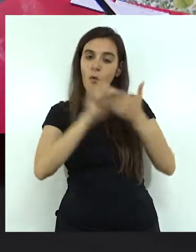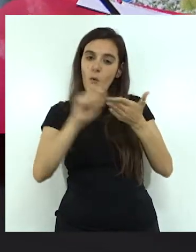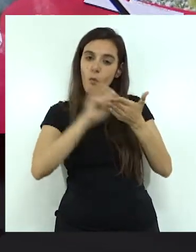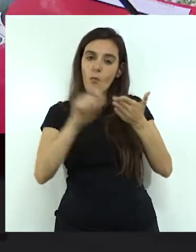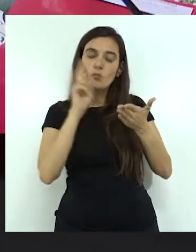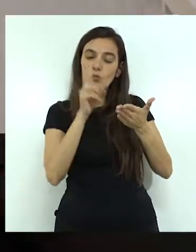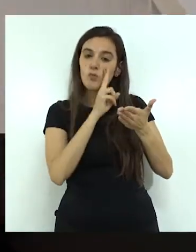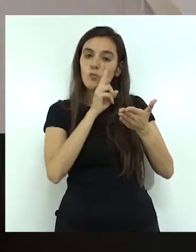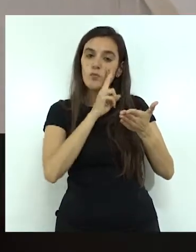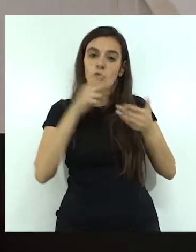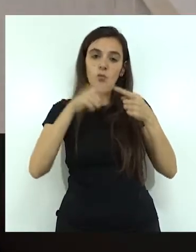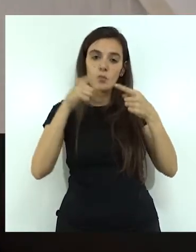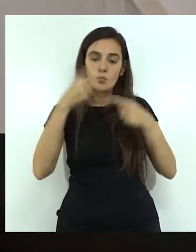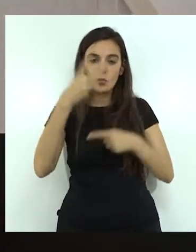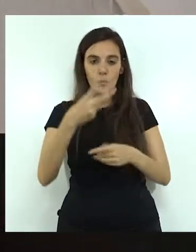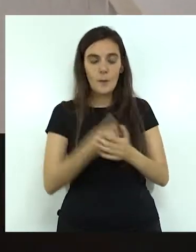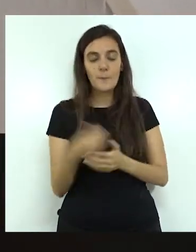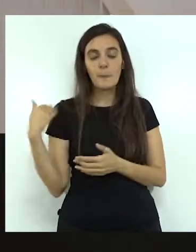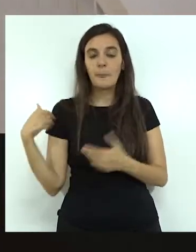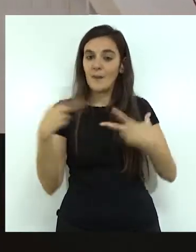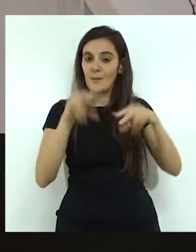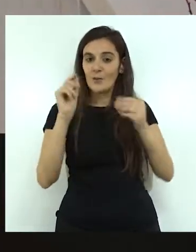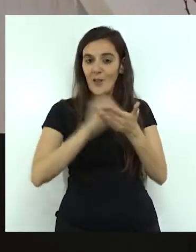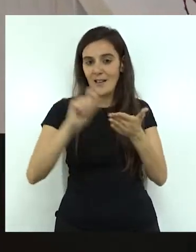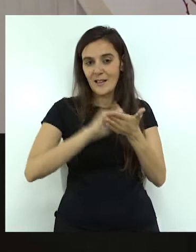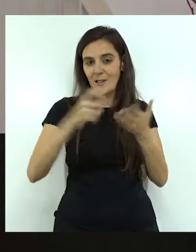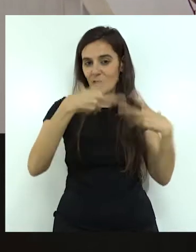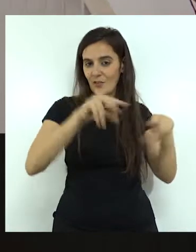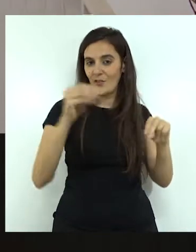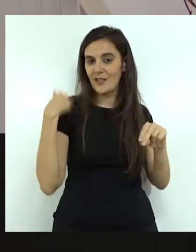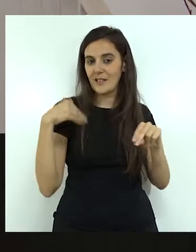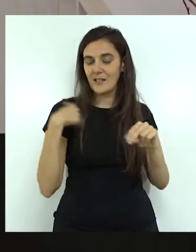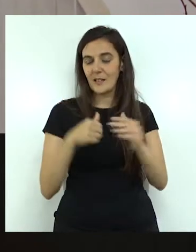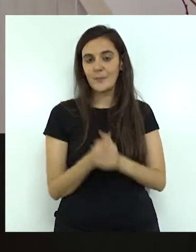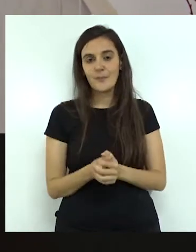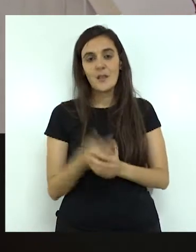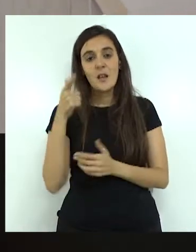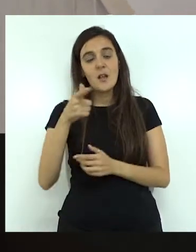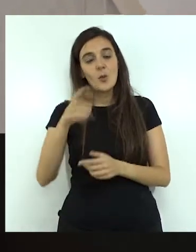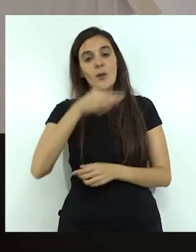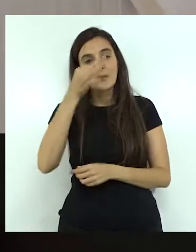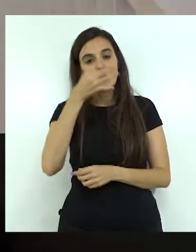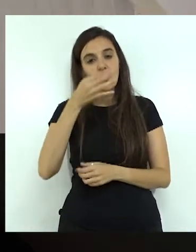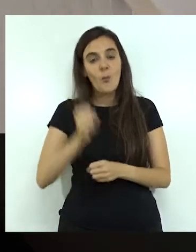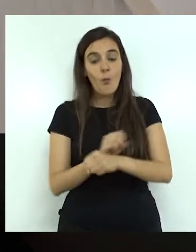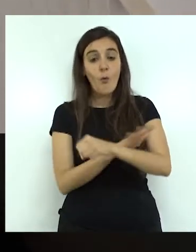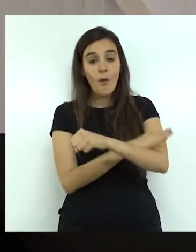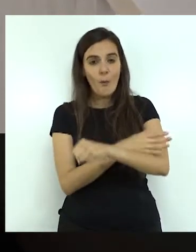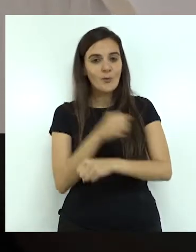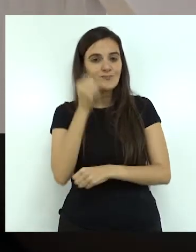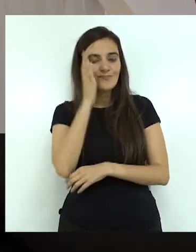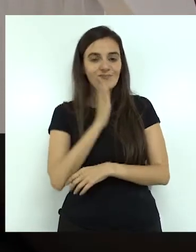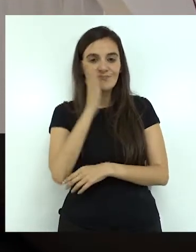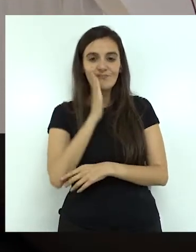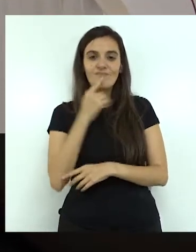sus dos tíos ya hemos terminado de firmar libros y demás ha sido una tarde muy emotiva todo el mundo ha venido